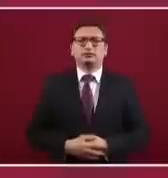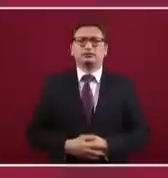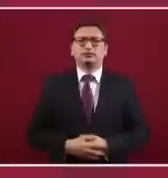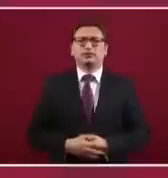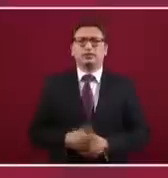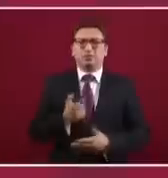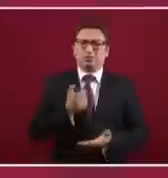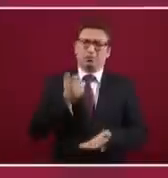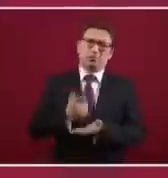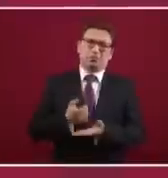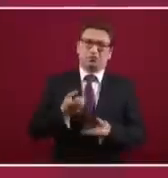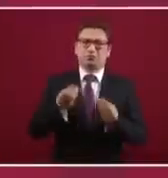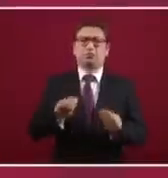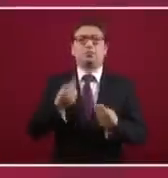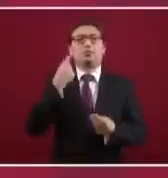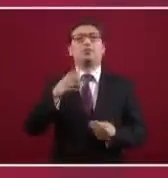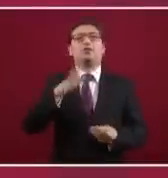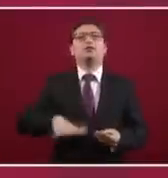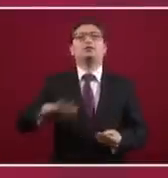¿Para qué cuidaran